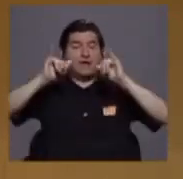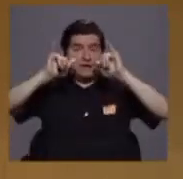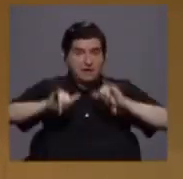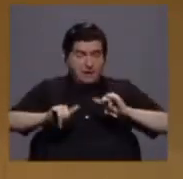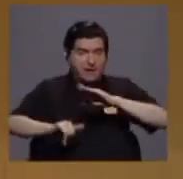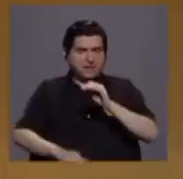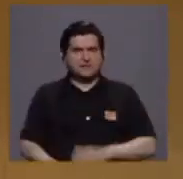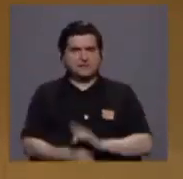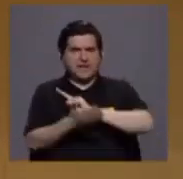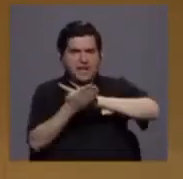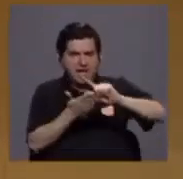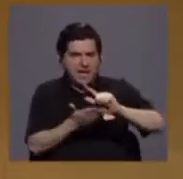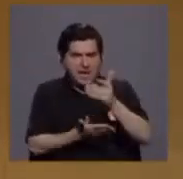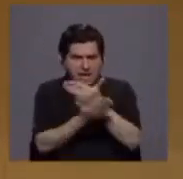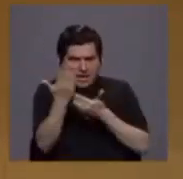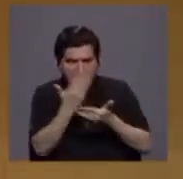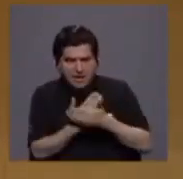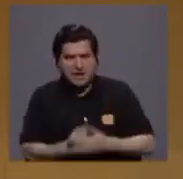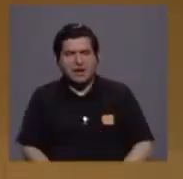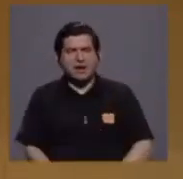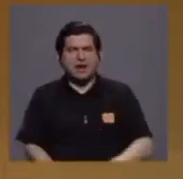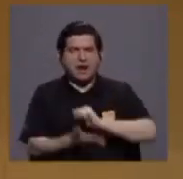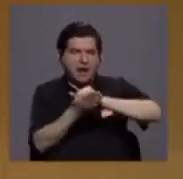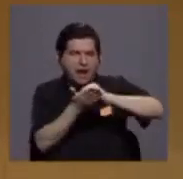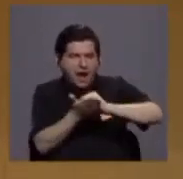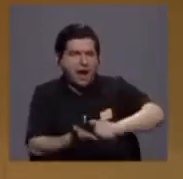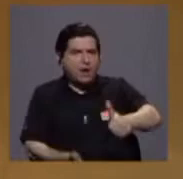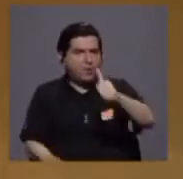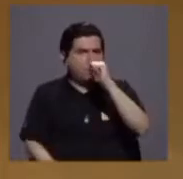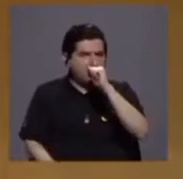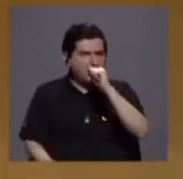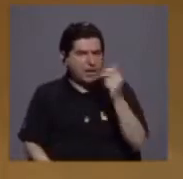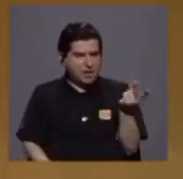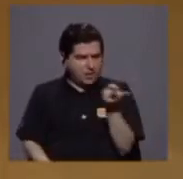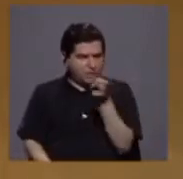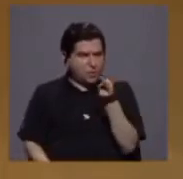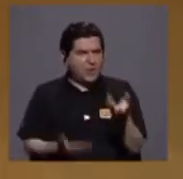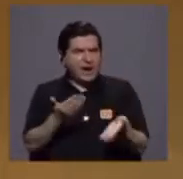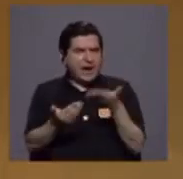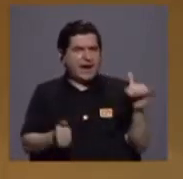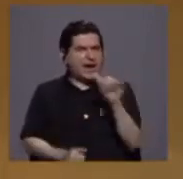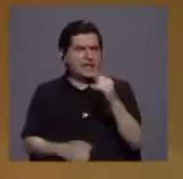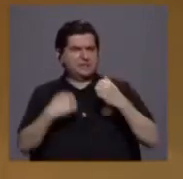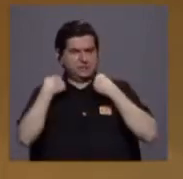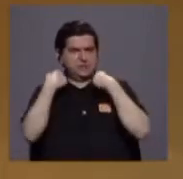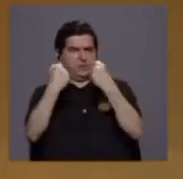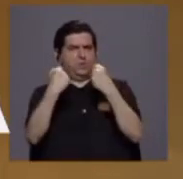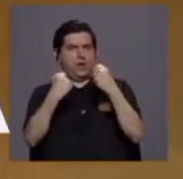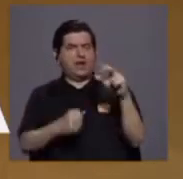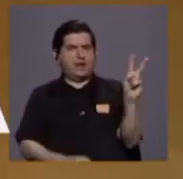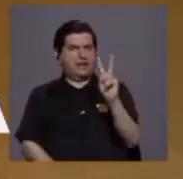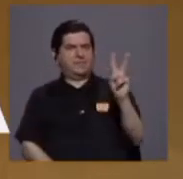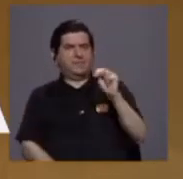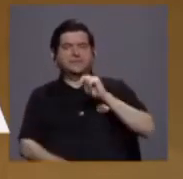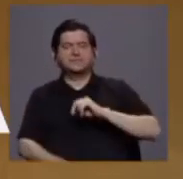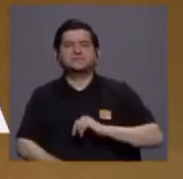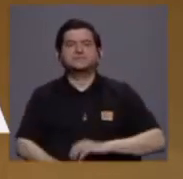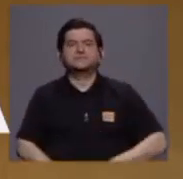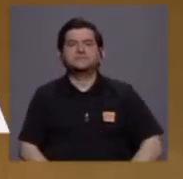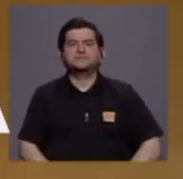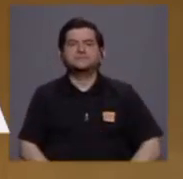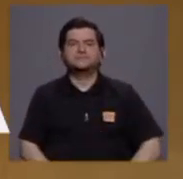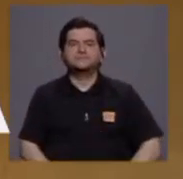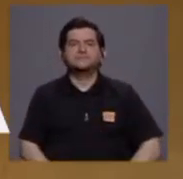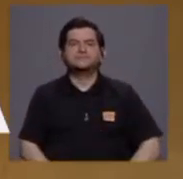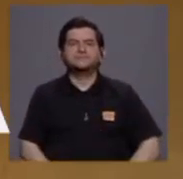manos. Jabón y agua es casi tan poderoso como el virus.